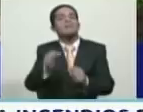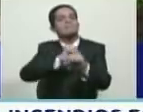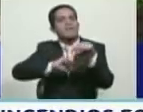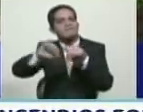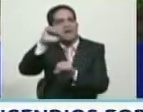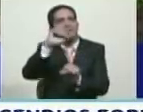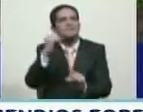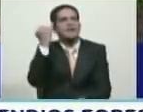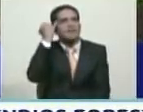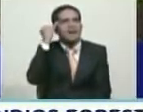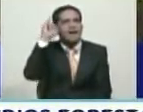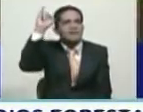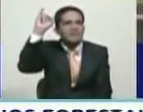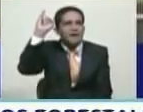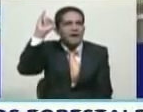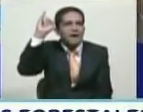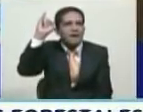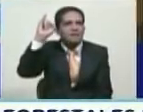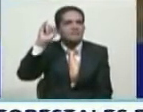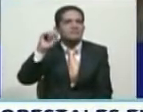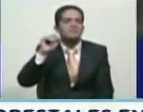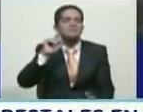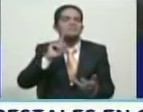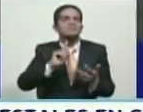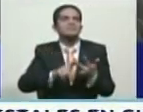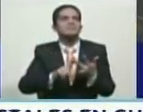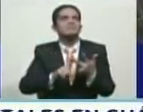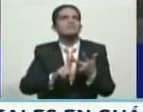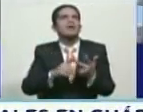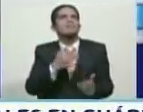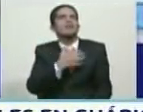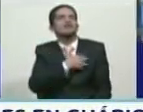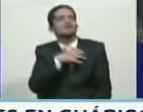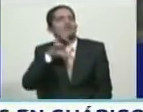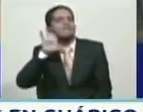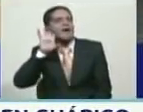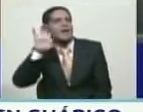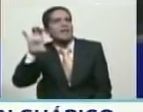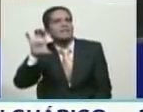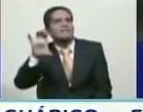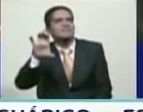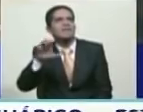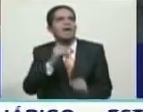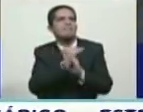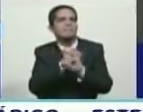la defensa de los principios de soberanía e independencia,